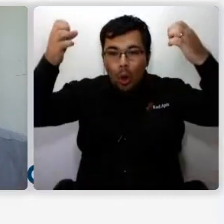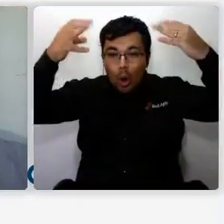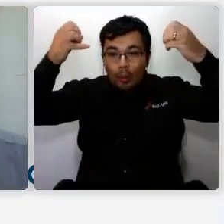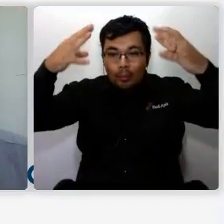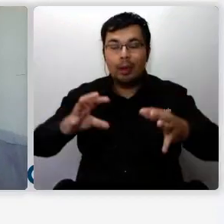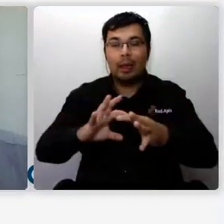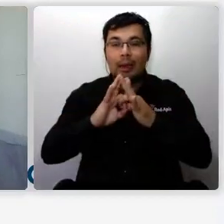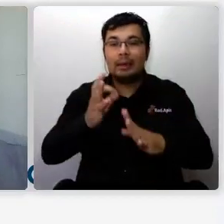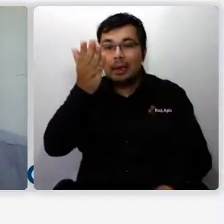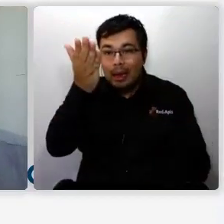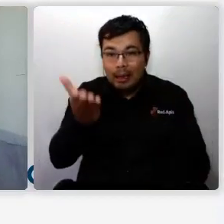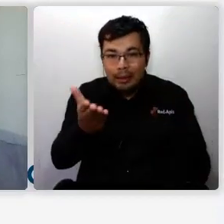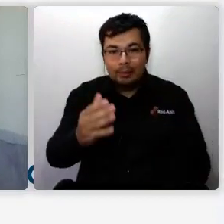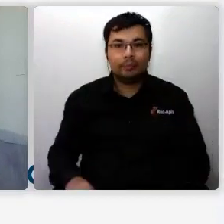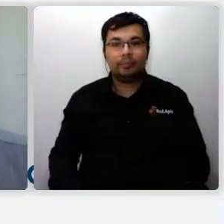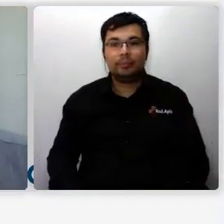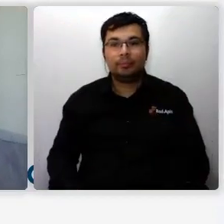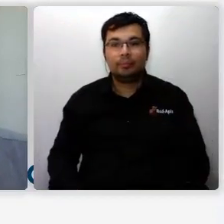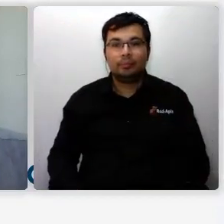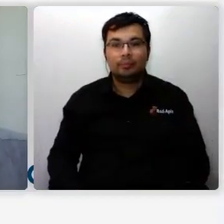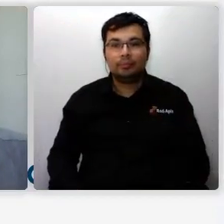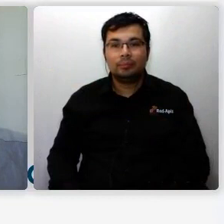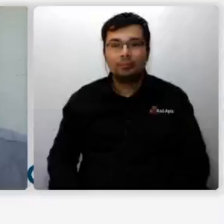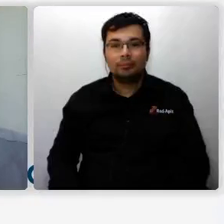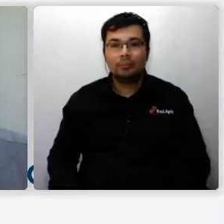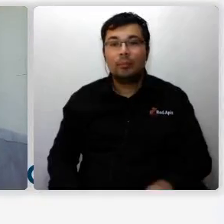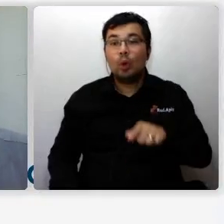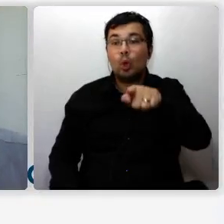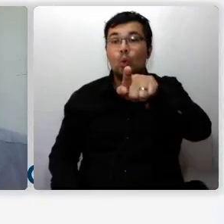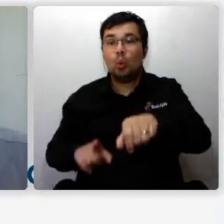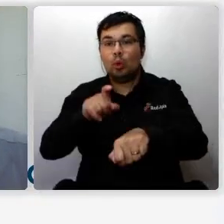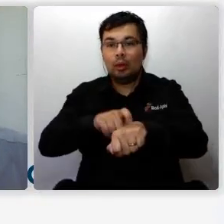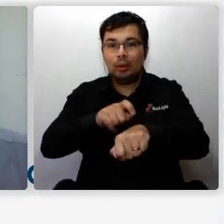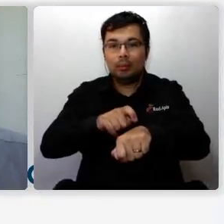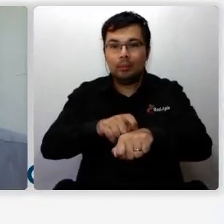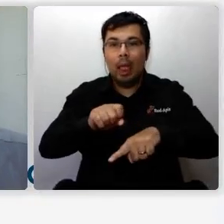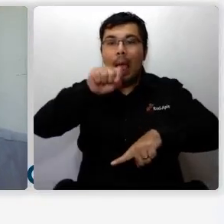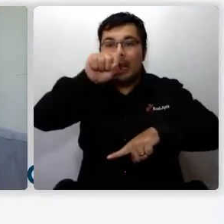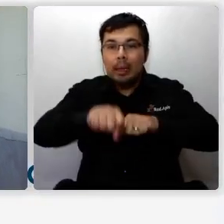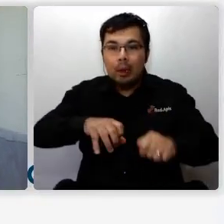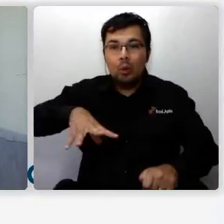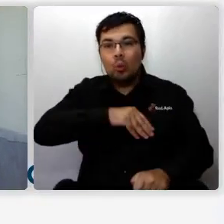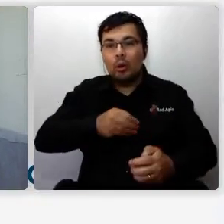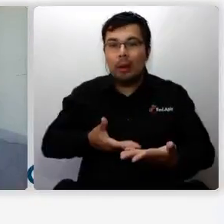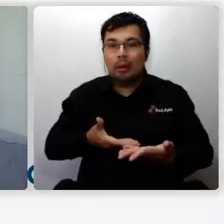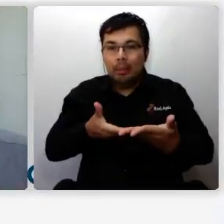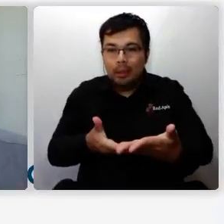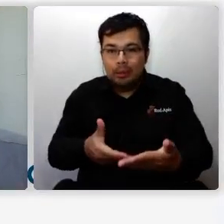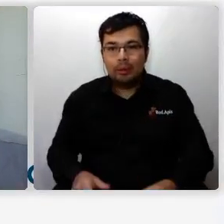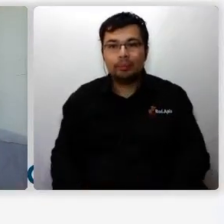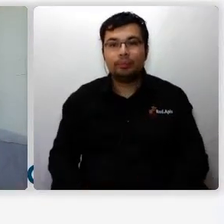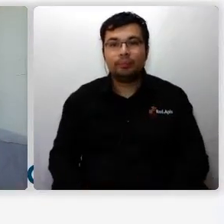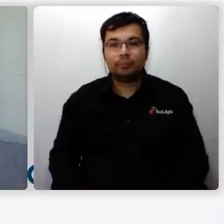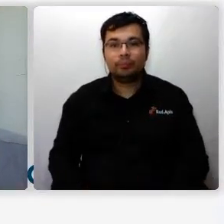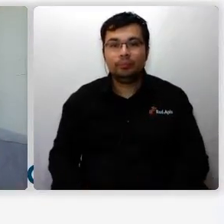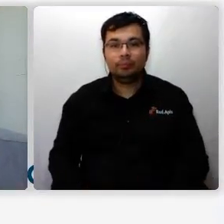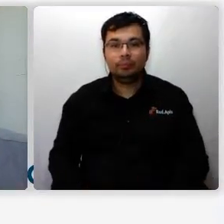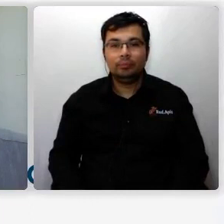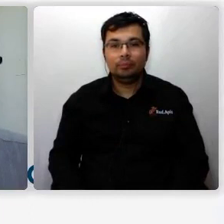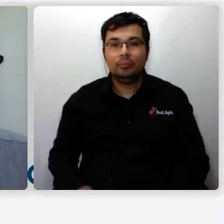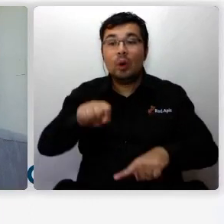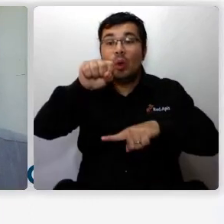gracias a ti, Gabriela, por recibirnos. Gracias a ti por darte el tiempo, por aceptar nuestras invitaciones, por aceptar las instancias que humildemente